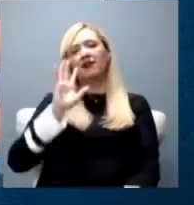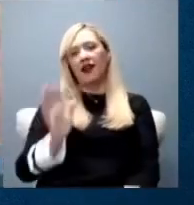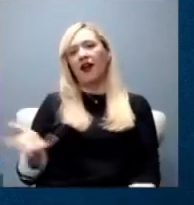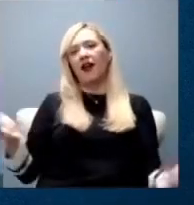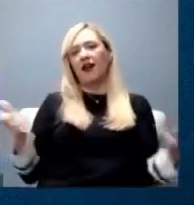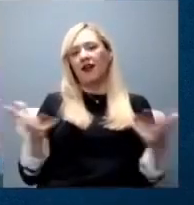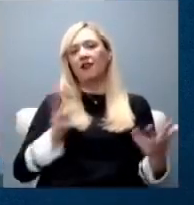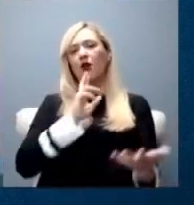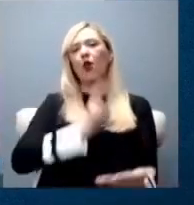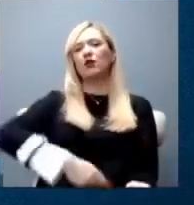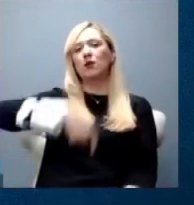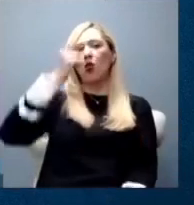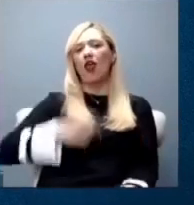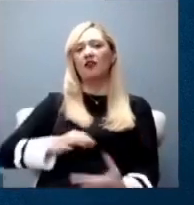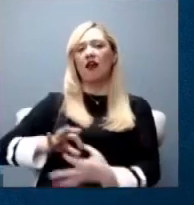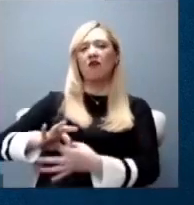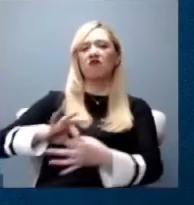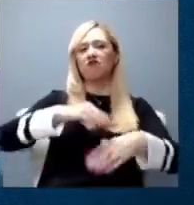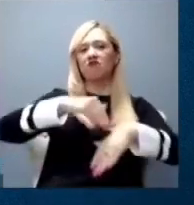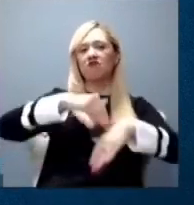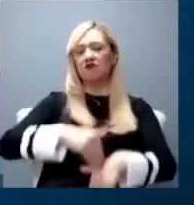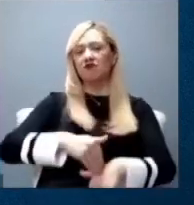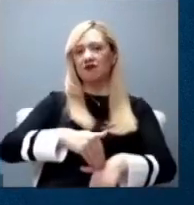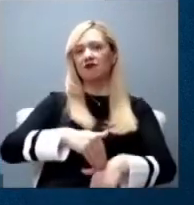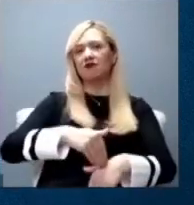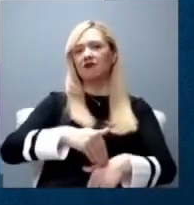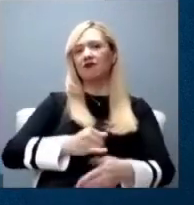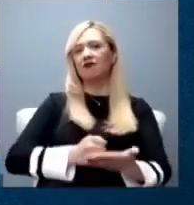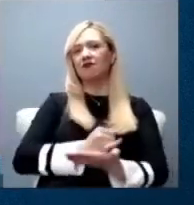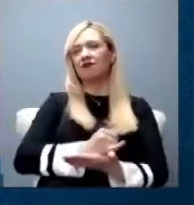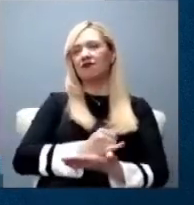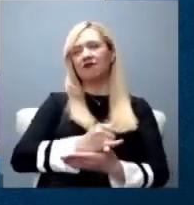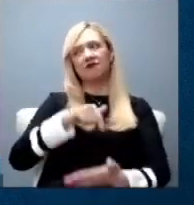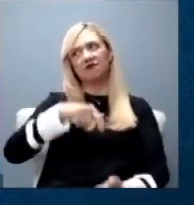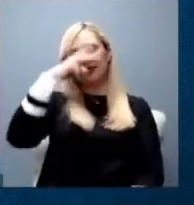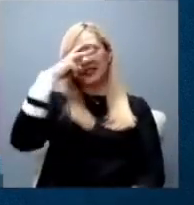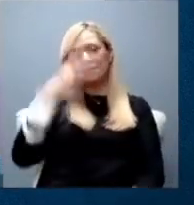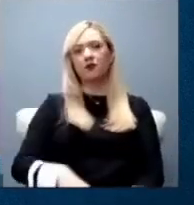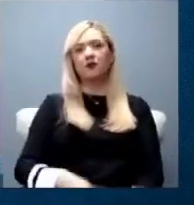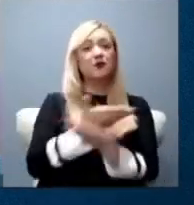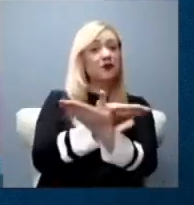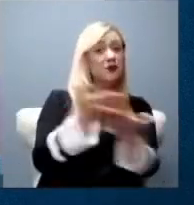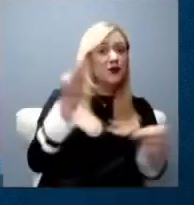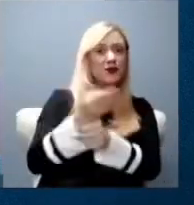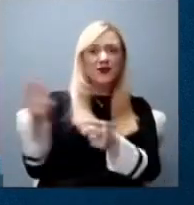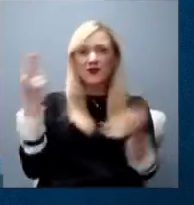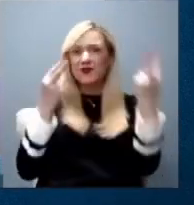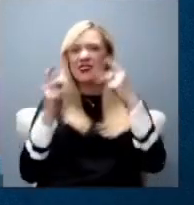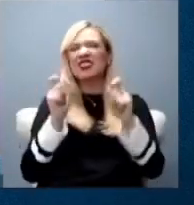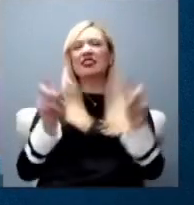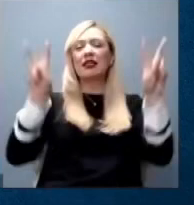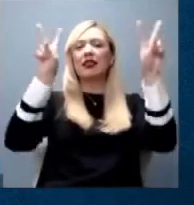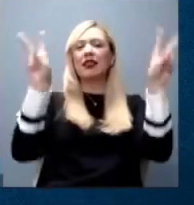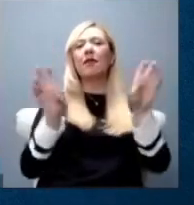la jurisprudencia, como ya decías, de la Suprema Corte Mexicana. Les recuerdo a quienes nos ven que estamos platicando sobre el papel de los tribunales internacionales